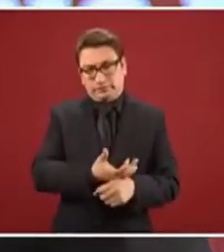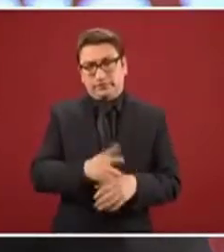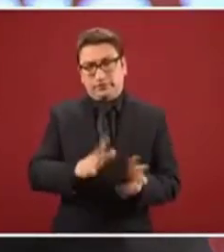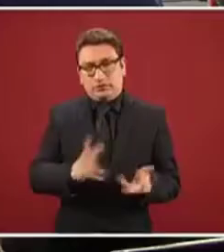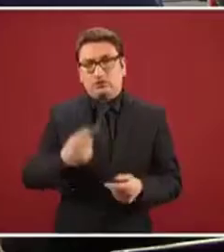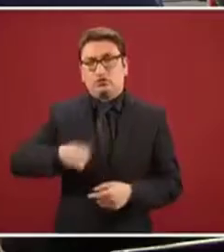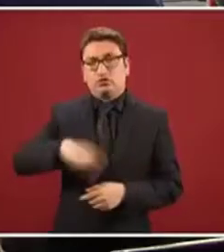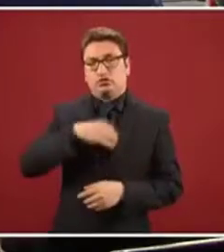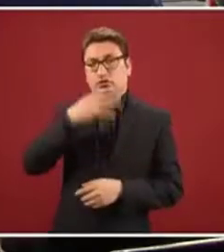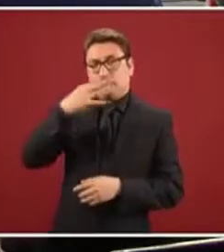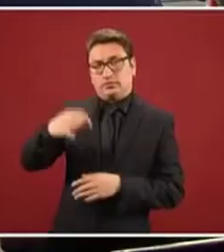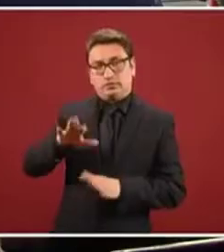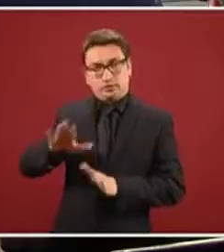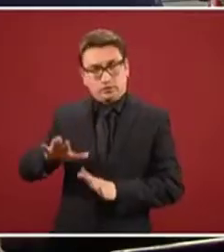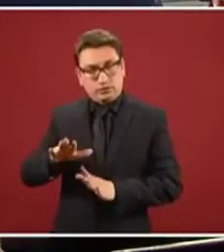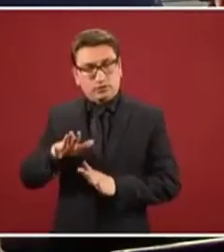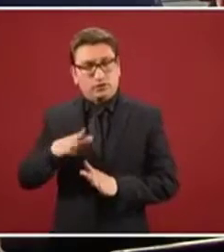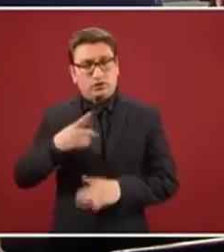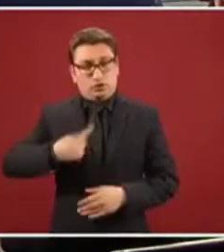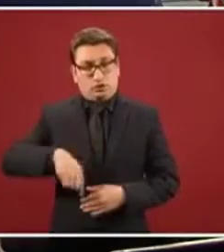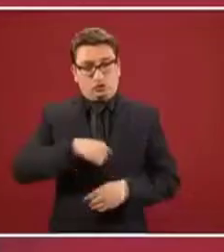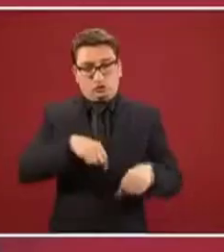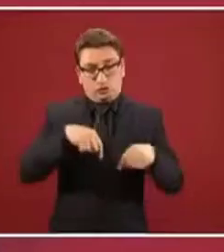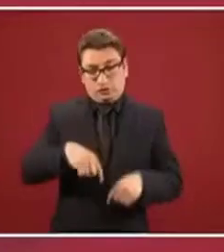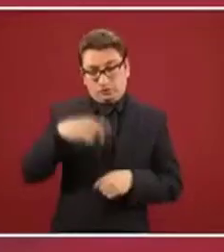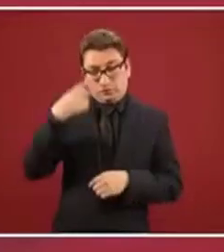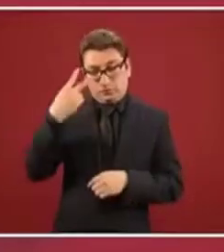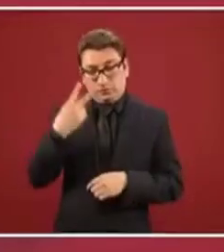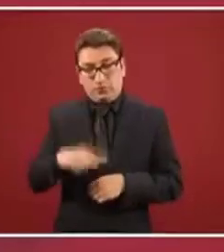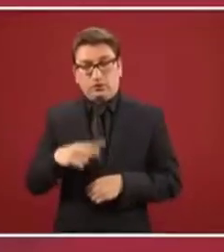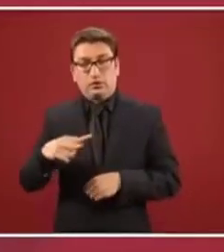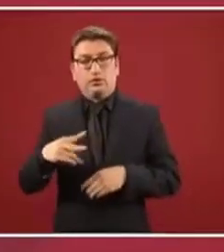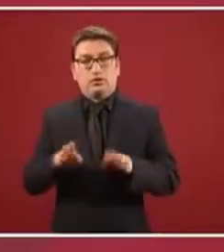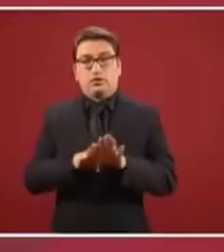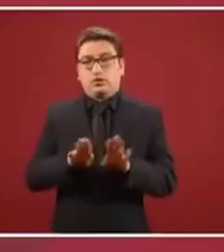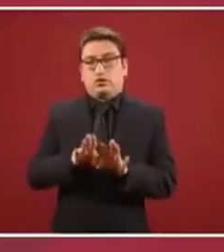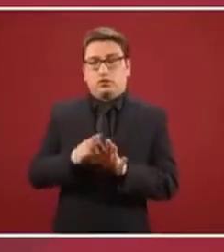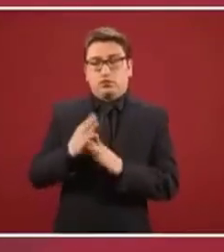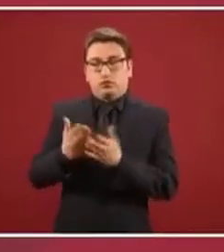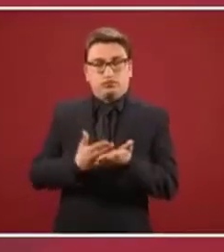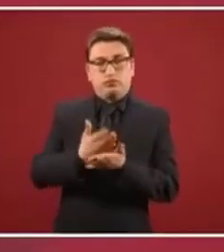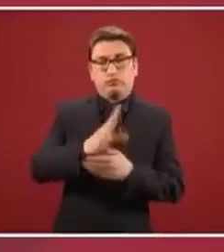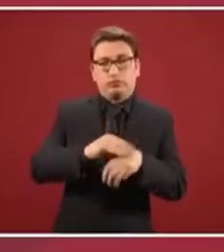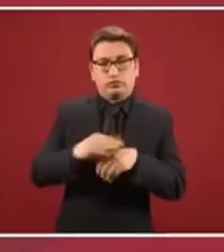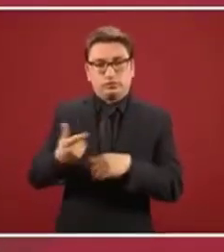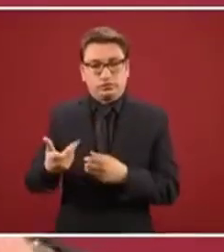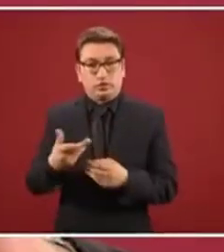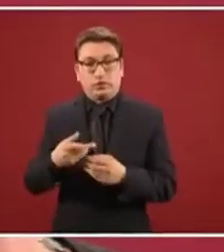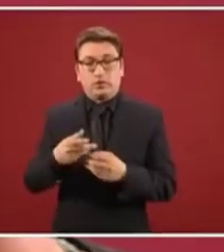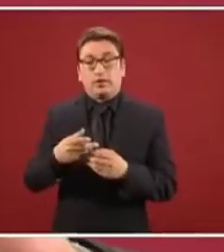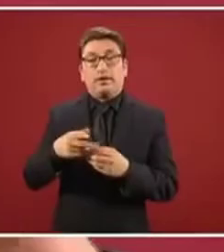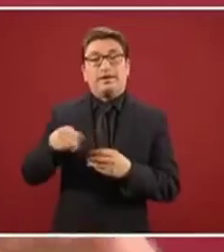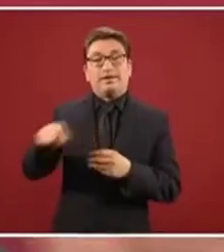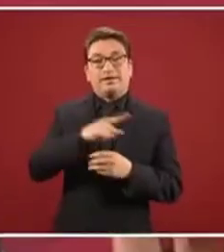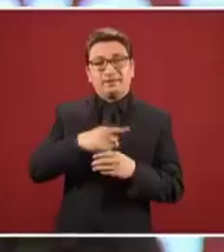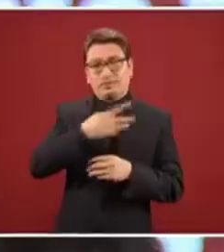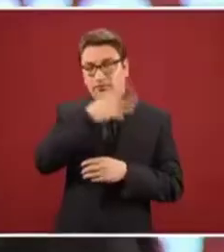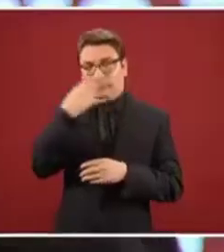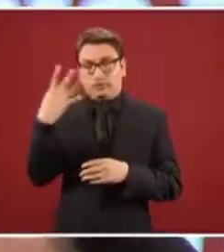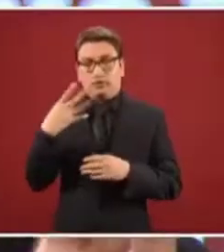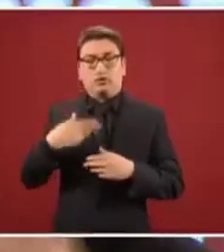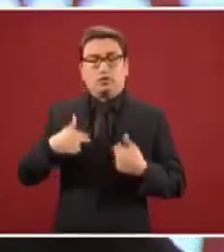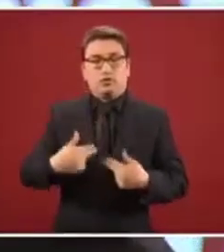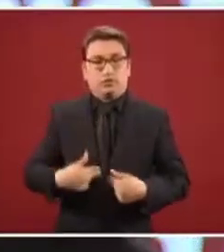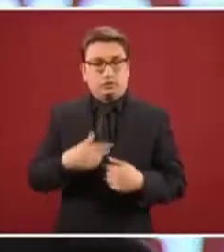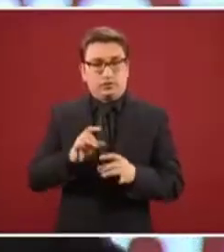hemos dicho que legalmente nosotros no podemos dar salvoconductos, ese concepto no existe. La visa humanitaria es una situación de emergencia que